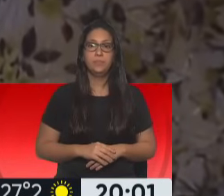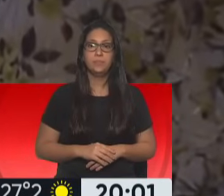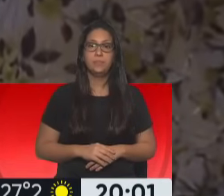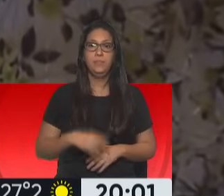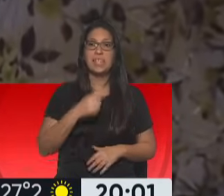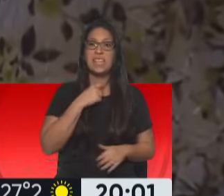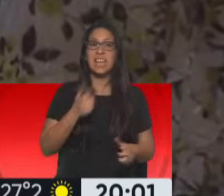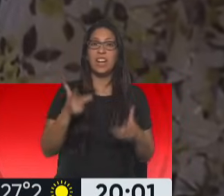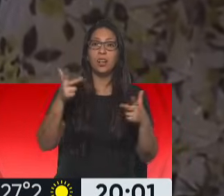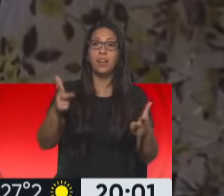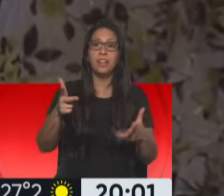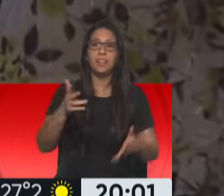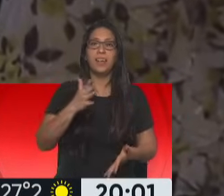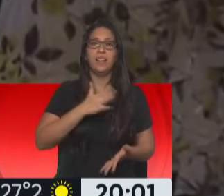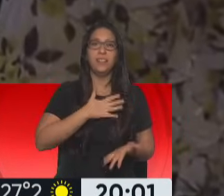expresar mi solidaridad